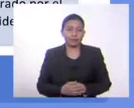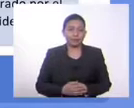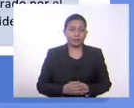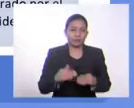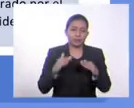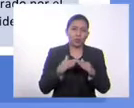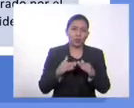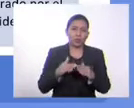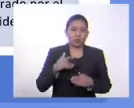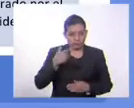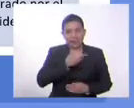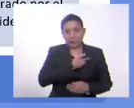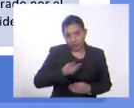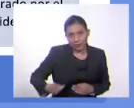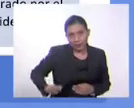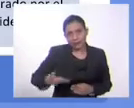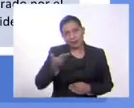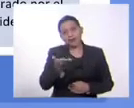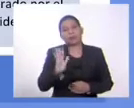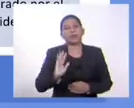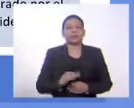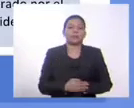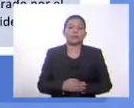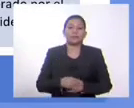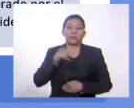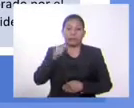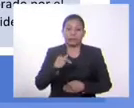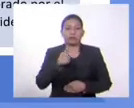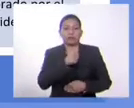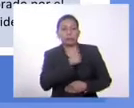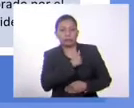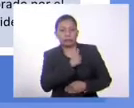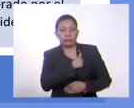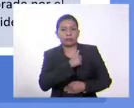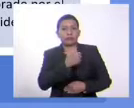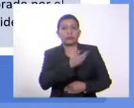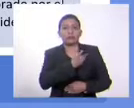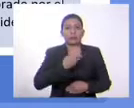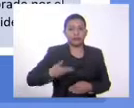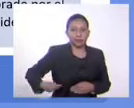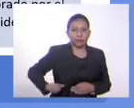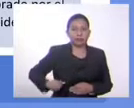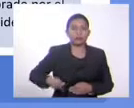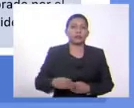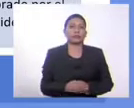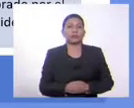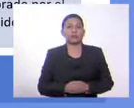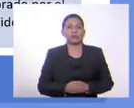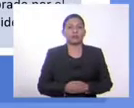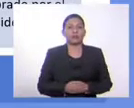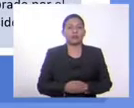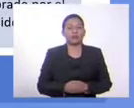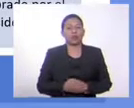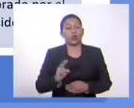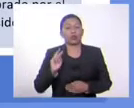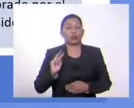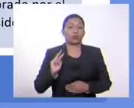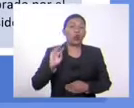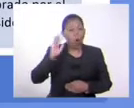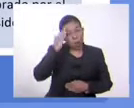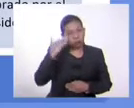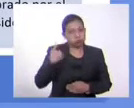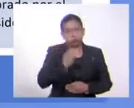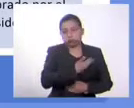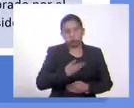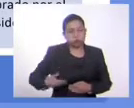integrado por el presidente o presidenta, si en algún momento lo hubiese en El Salvador, el vicepresidente